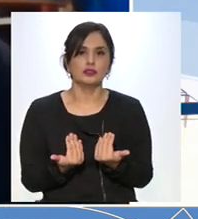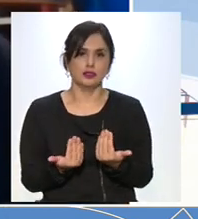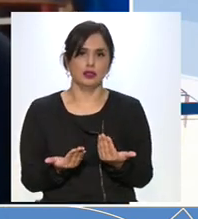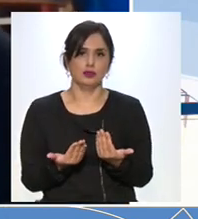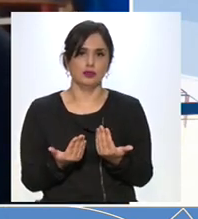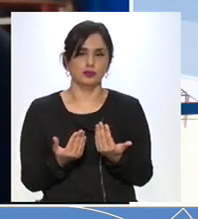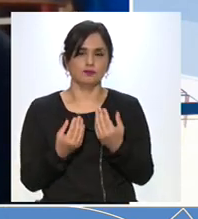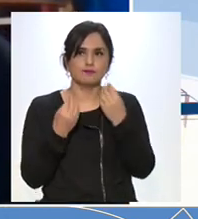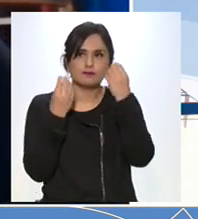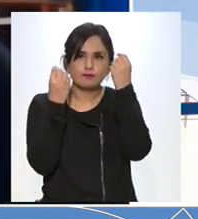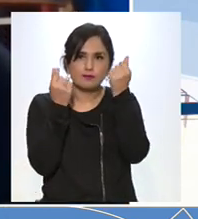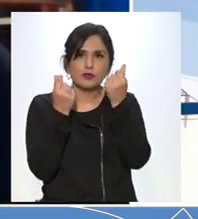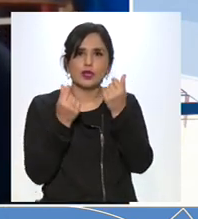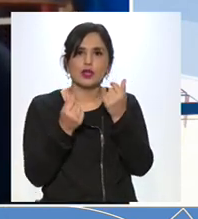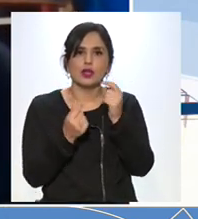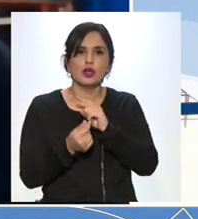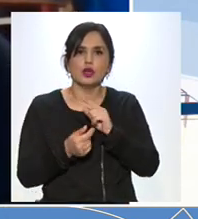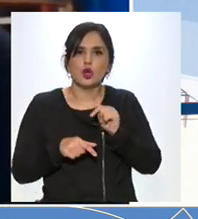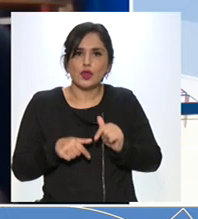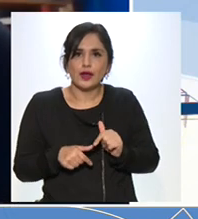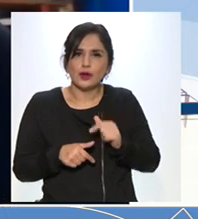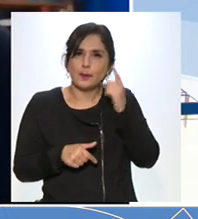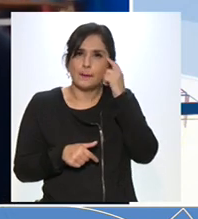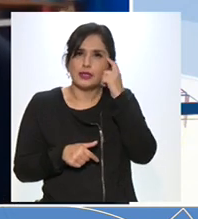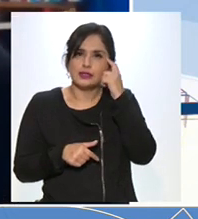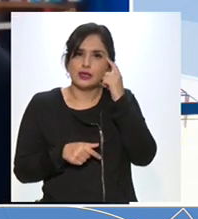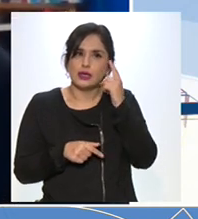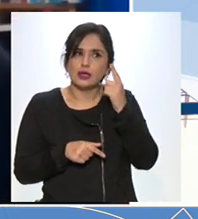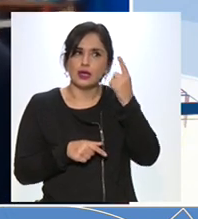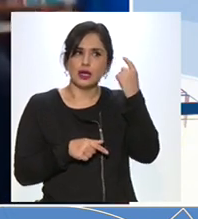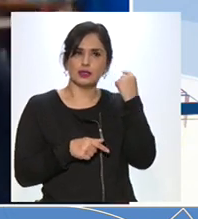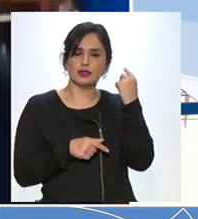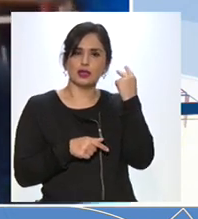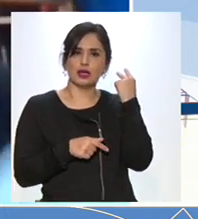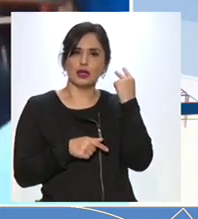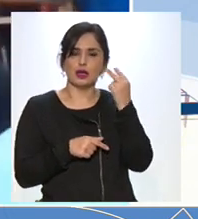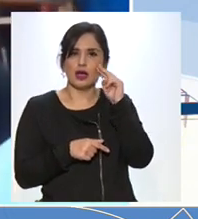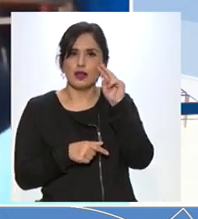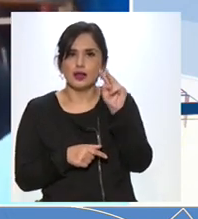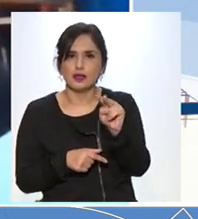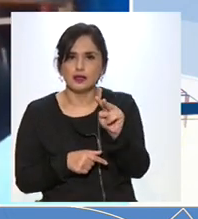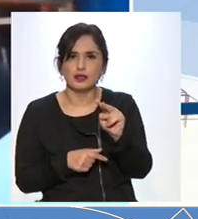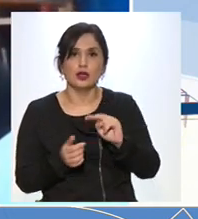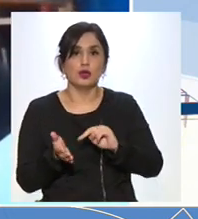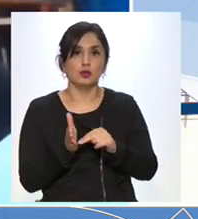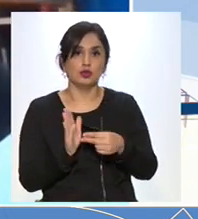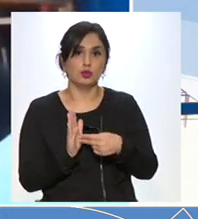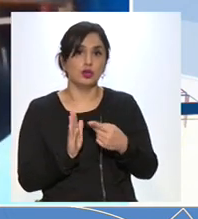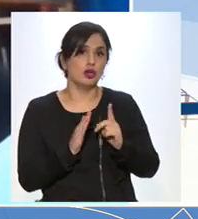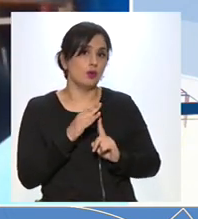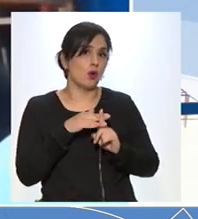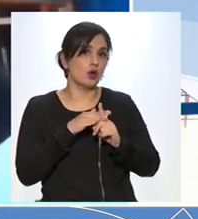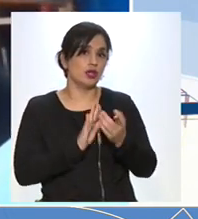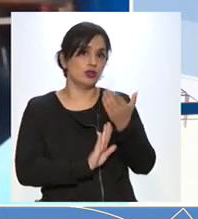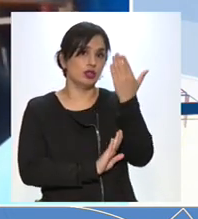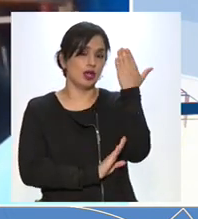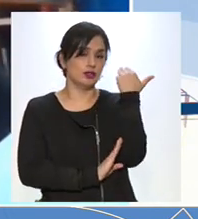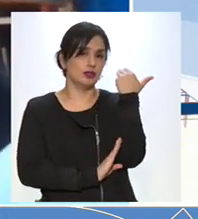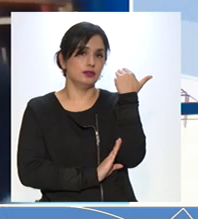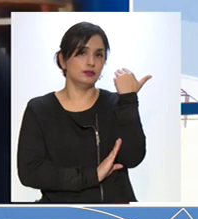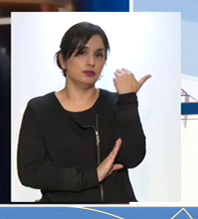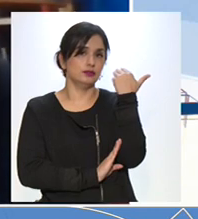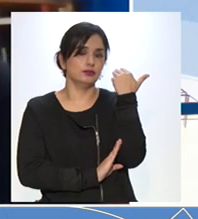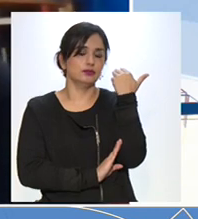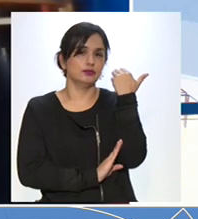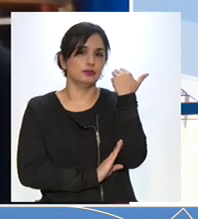reaccionar más allá de lo inmediato del año. Mirar para atrás, para adelante, porque muchos de los problemas que hoy día tenemos tienen origen antes, tienen origen lo que ha